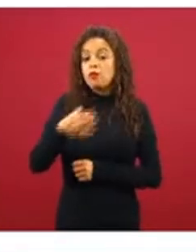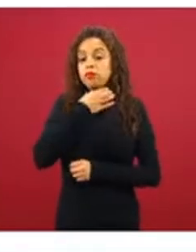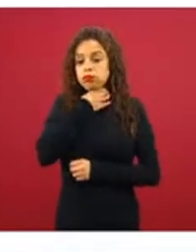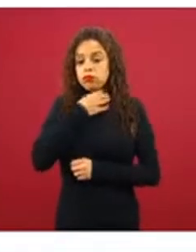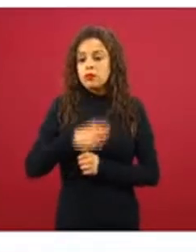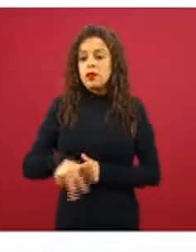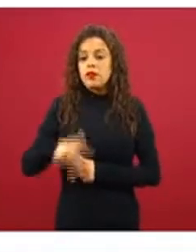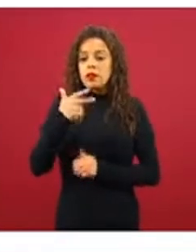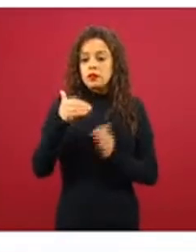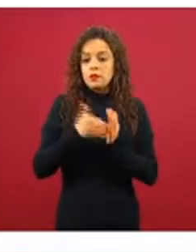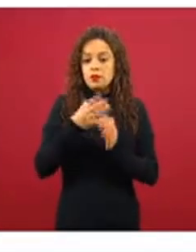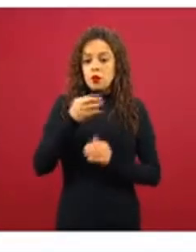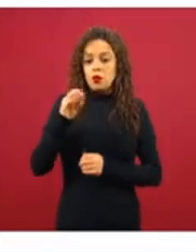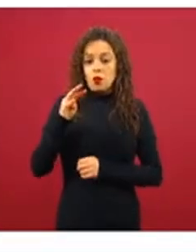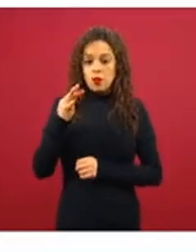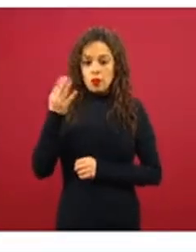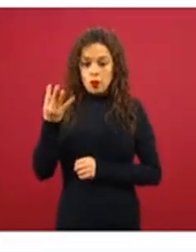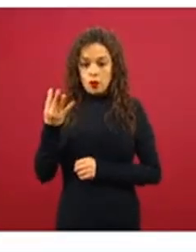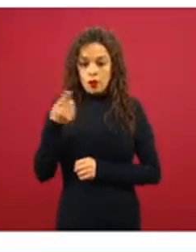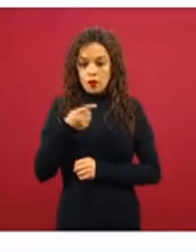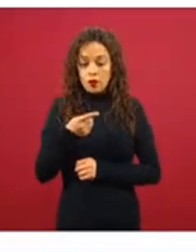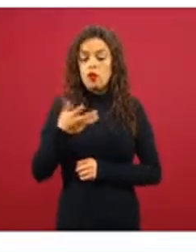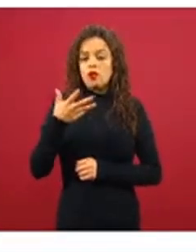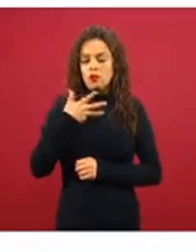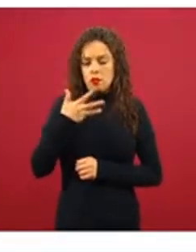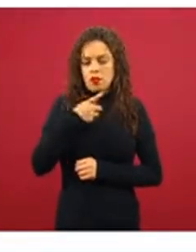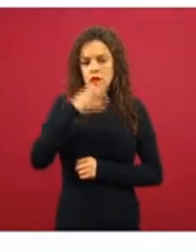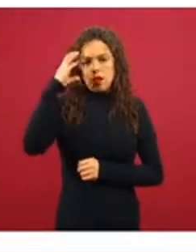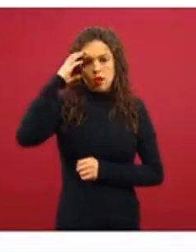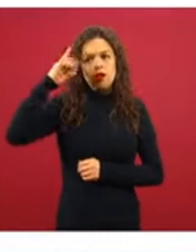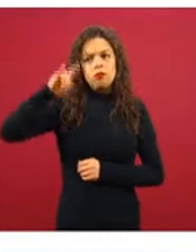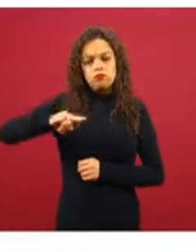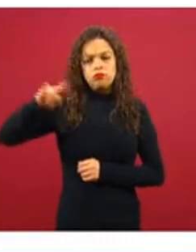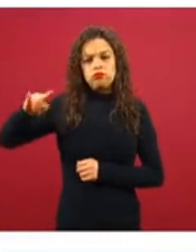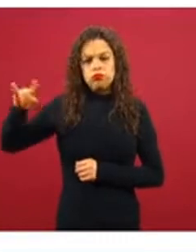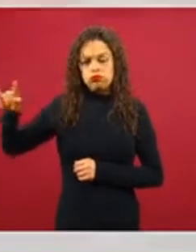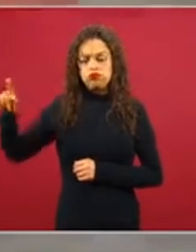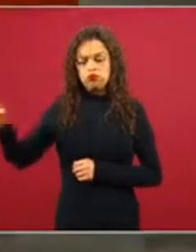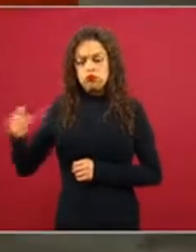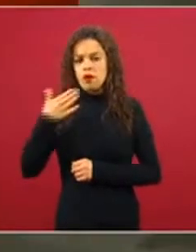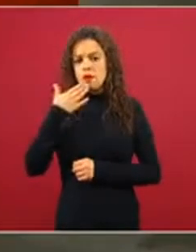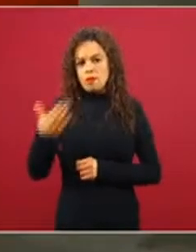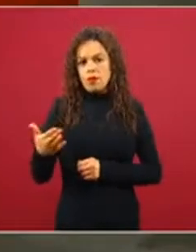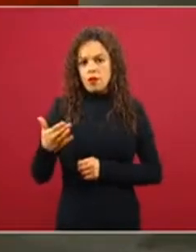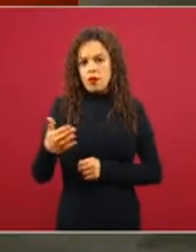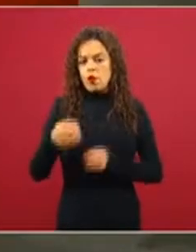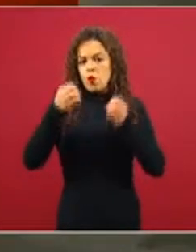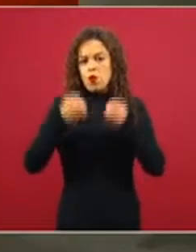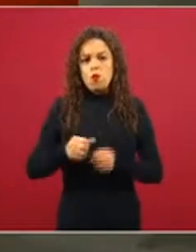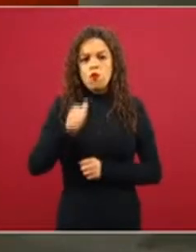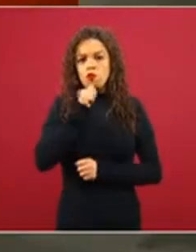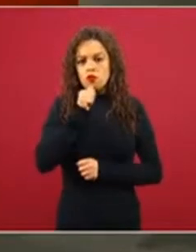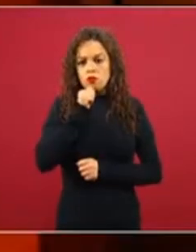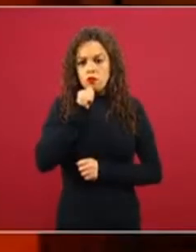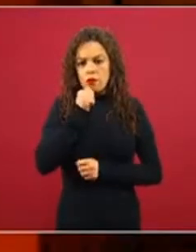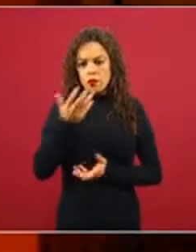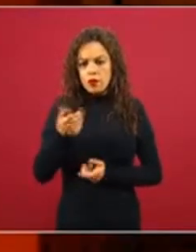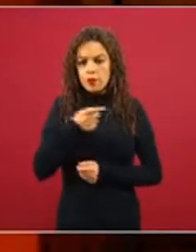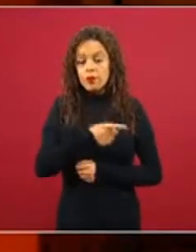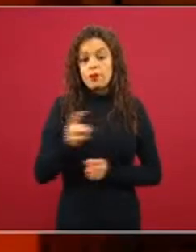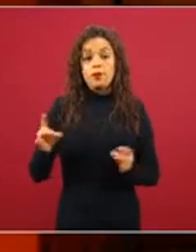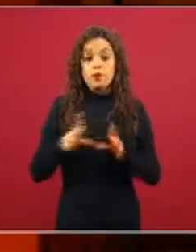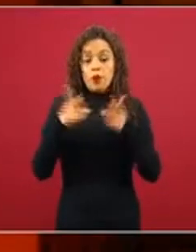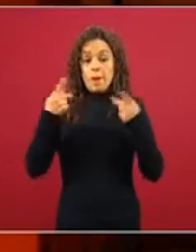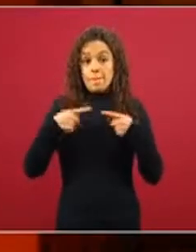13.594 camas IRAG general disponibles. Estos son personas que tienen algún signo de alarma, requieren ser